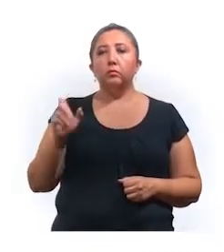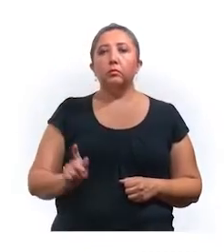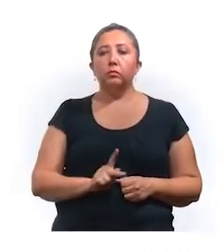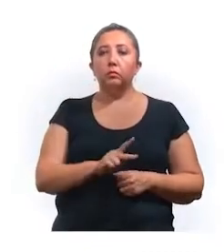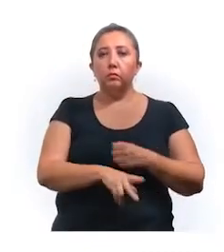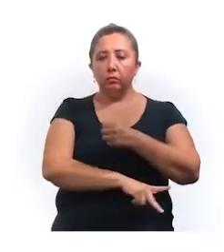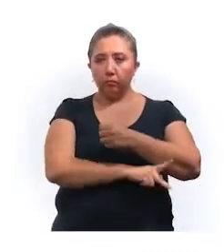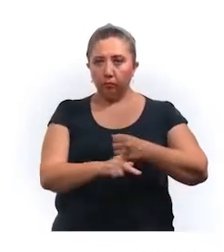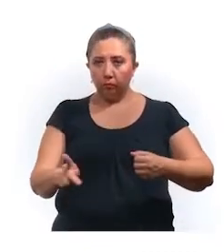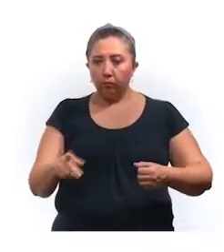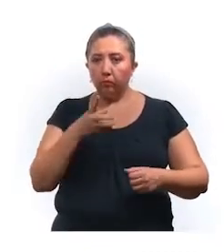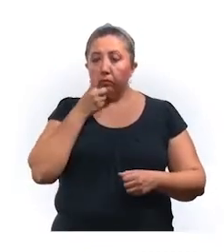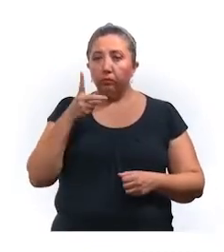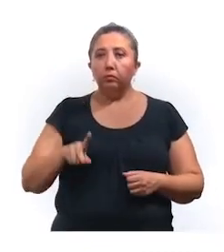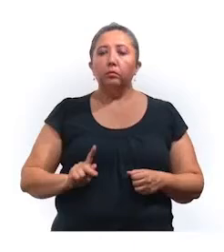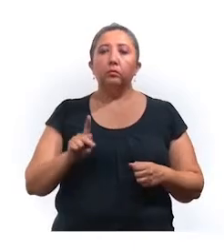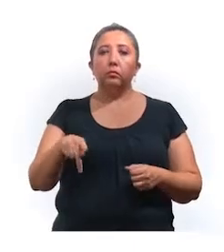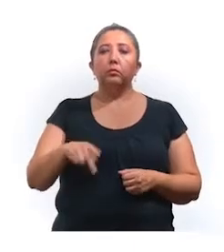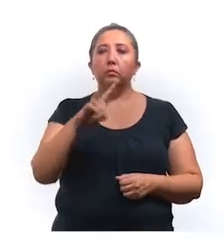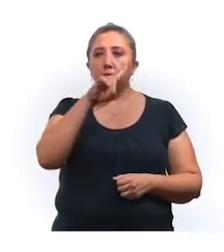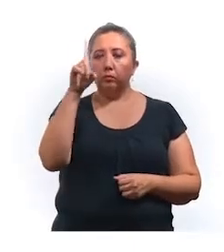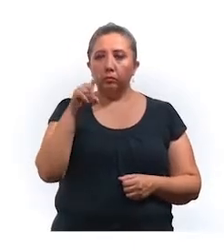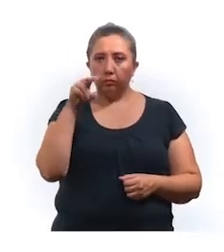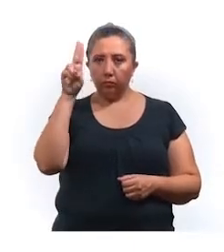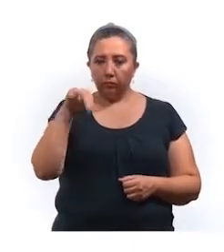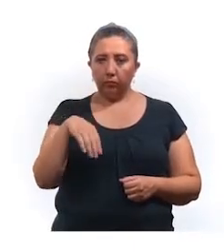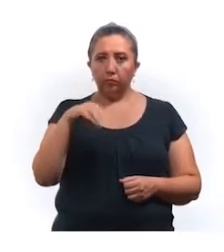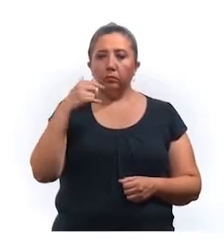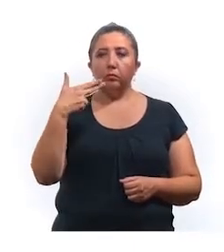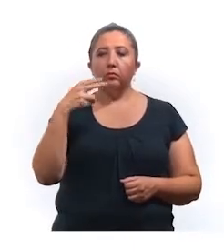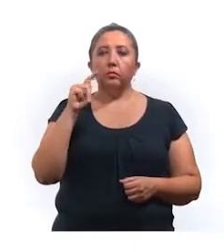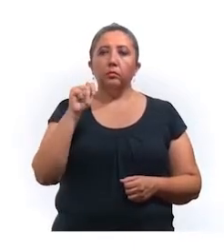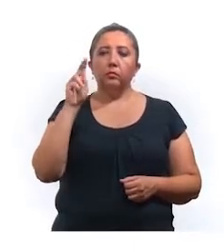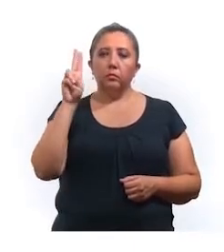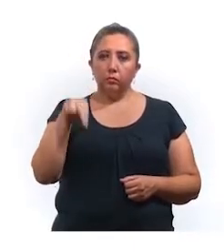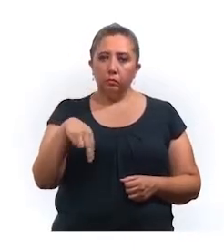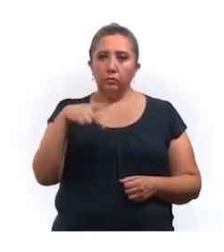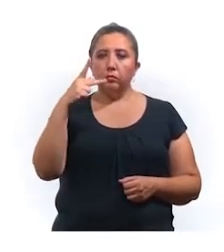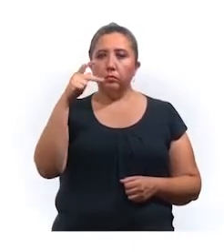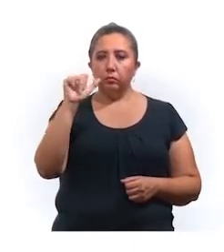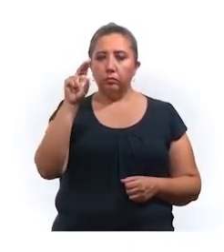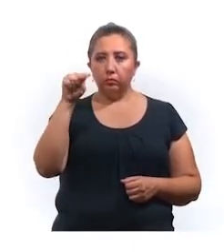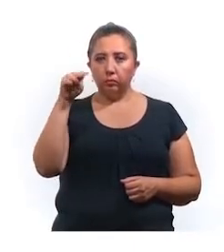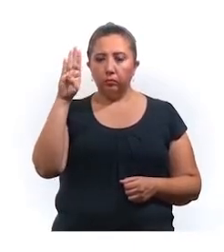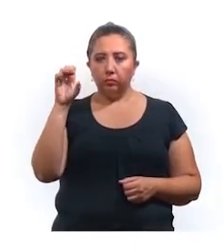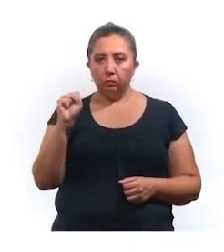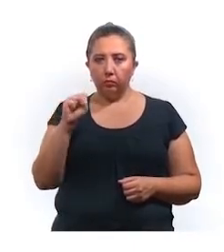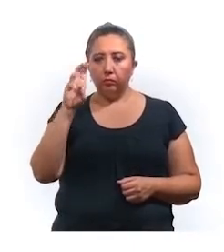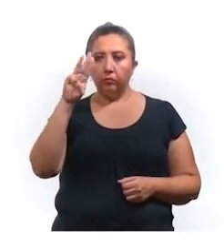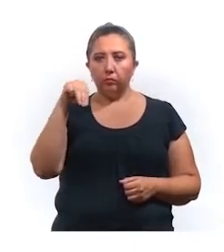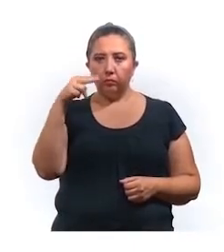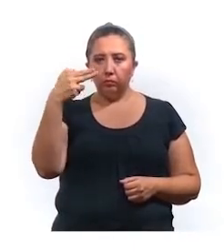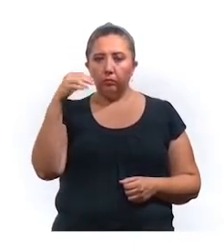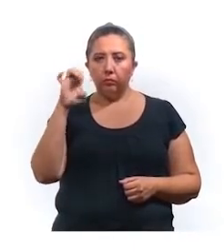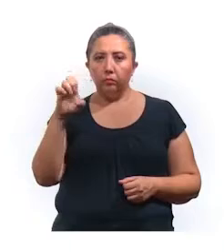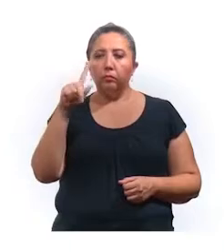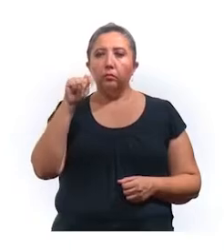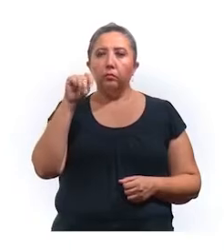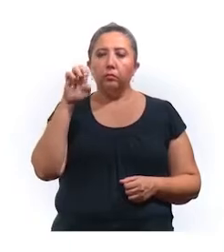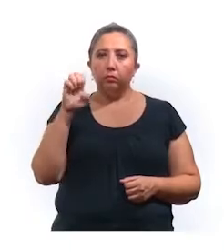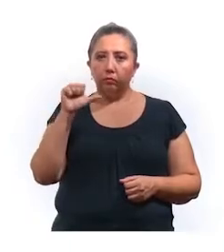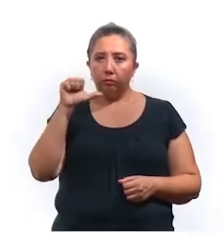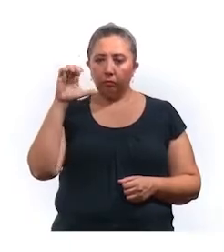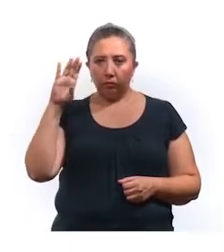Chipchulu Pueblo, Chiquinzonot, Tzan, Joctum, Ixil, Panabá, Samajil, Sotuta,